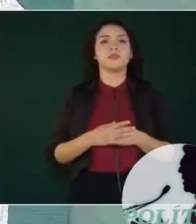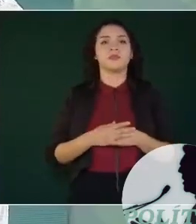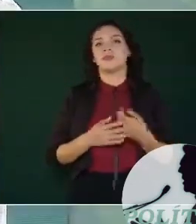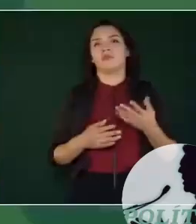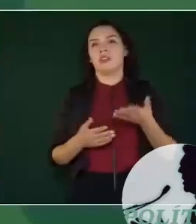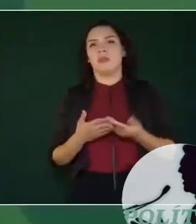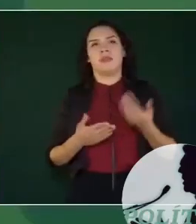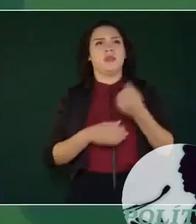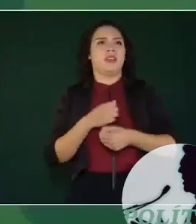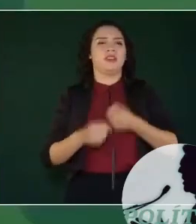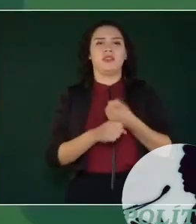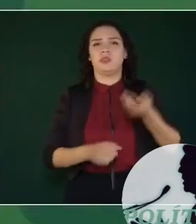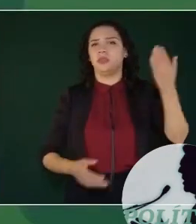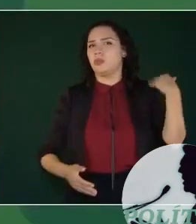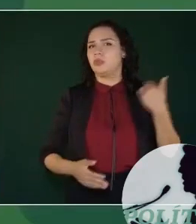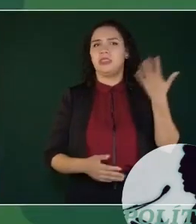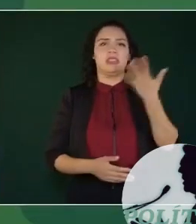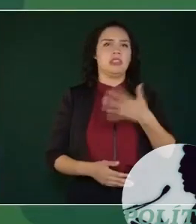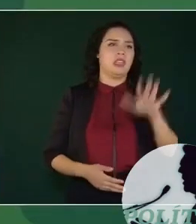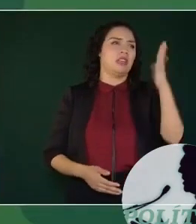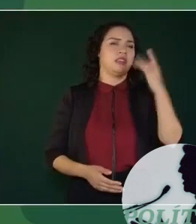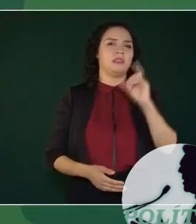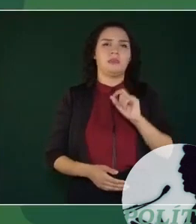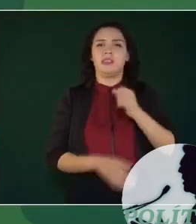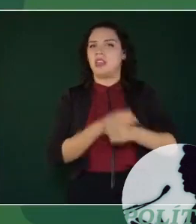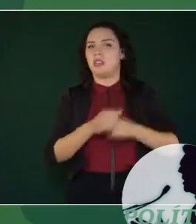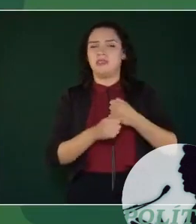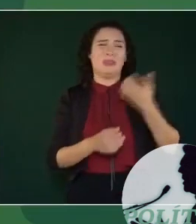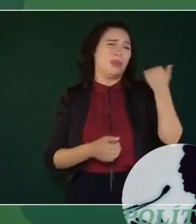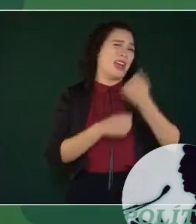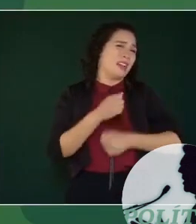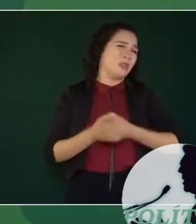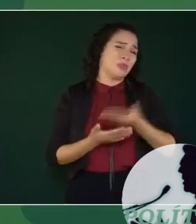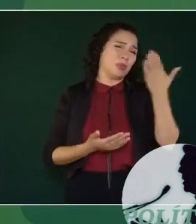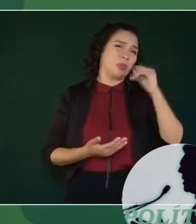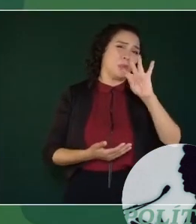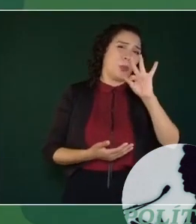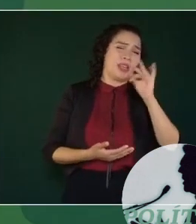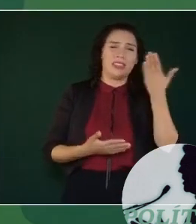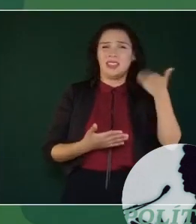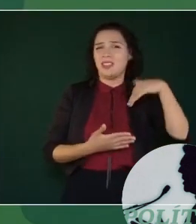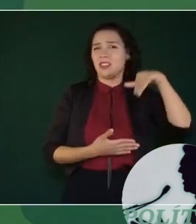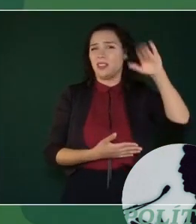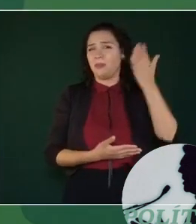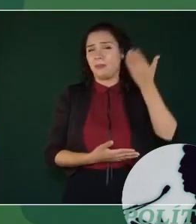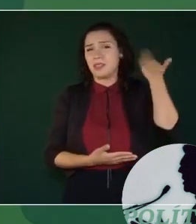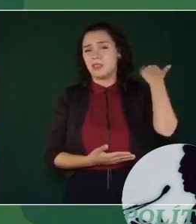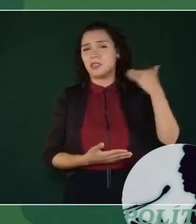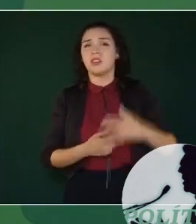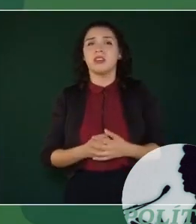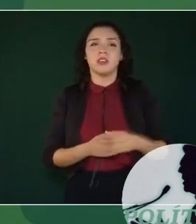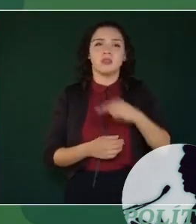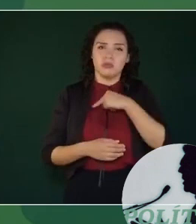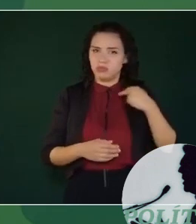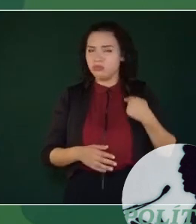10 años, 20 años, 30 años, no, desde hace 40 años o más, estamos defendiendo